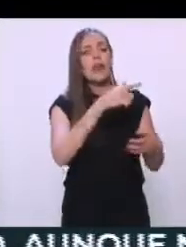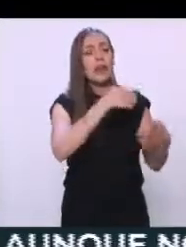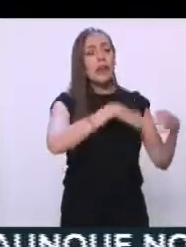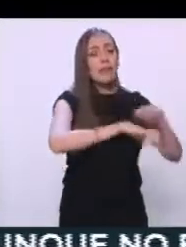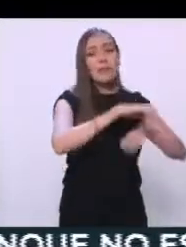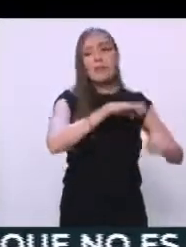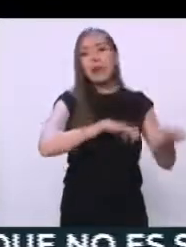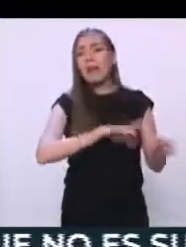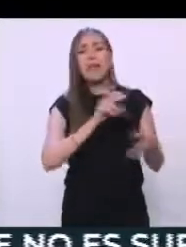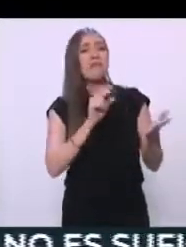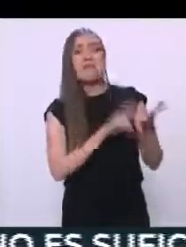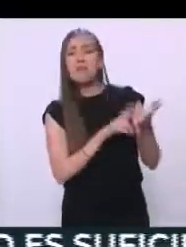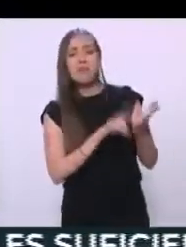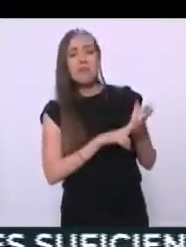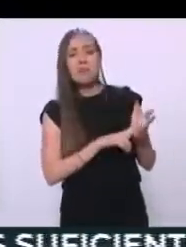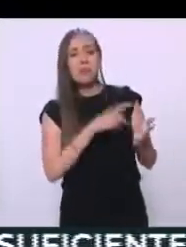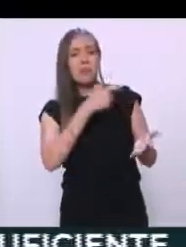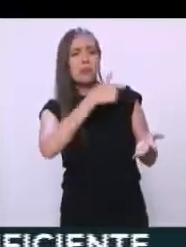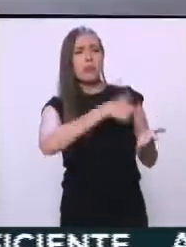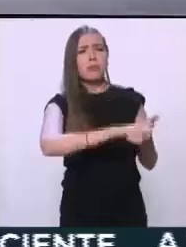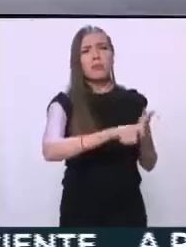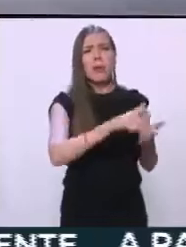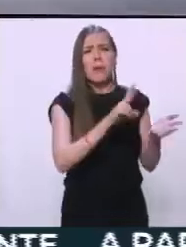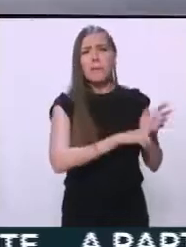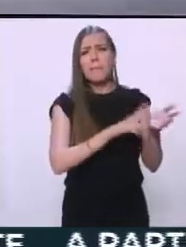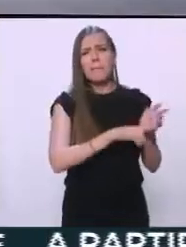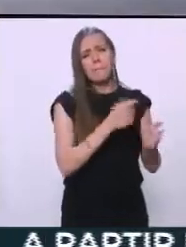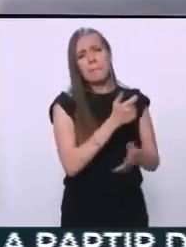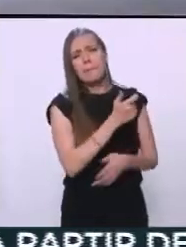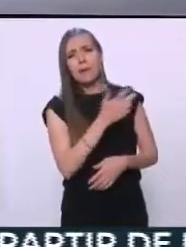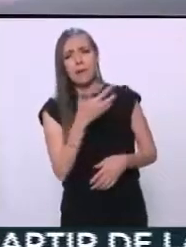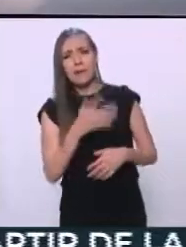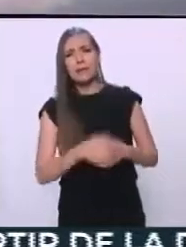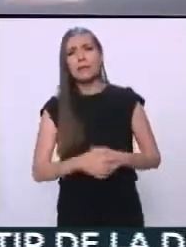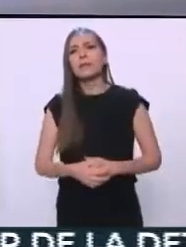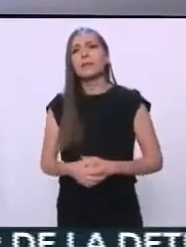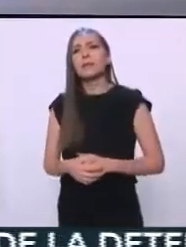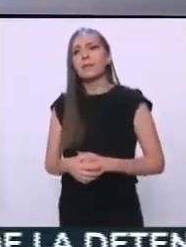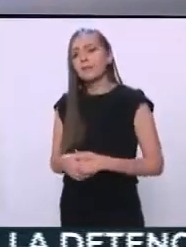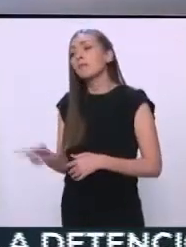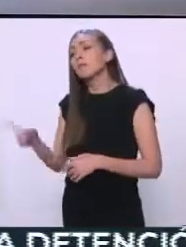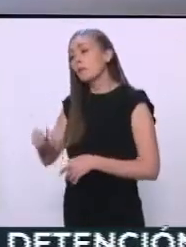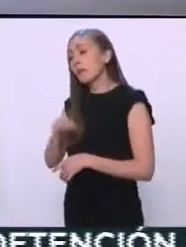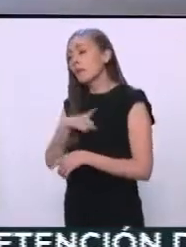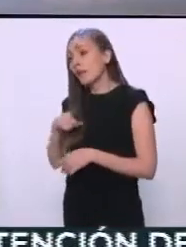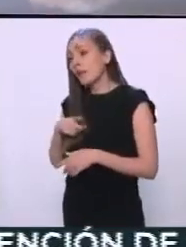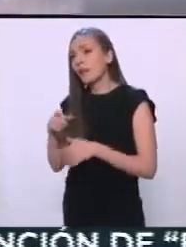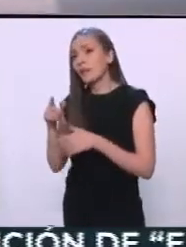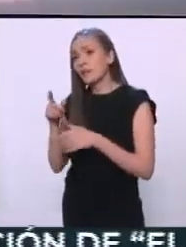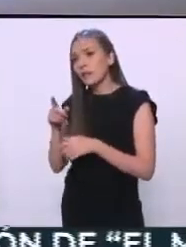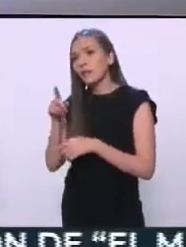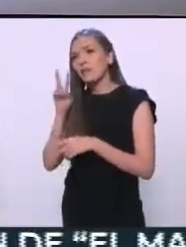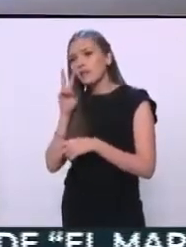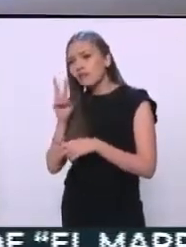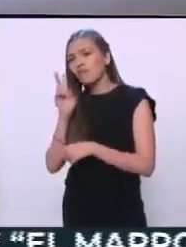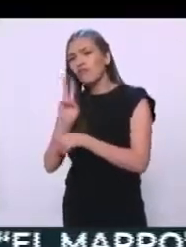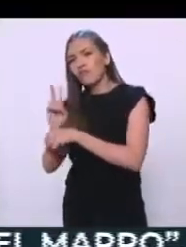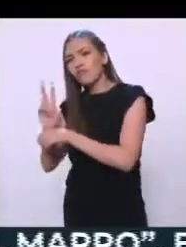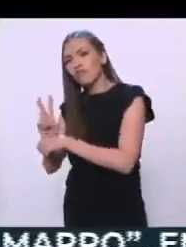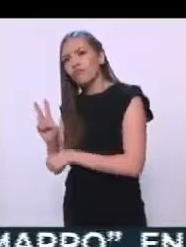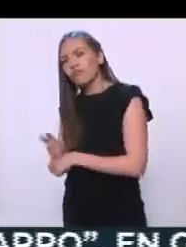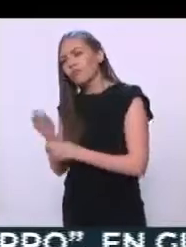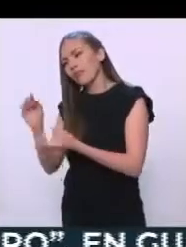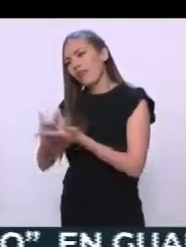costos elevadísimos, y ahí hubo ganadores privados, sin duda. Hay que averiguar quiénes son, hay que seguir este tema muy de cerca. Azul, muchas gracias, Manuel, por